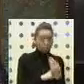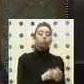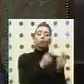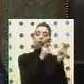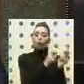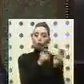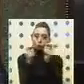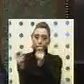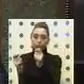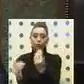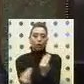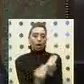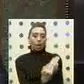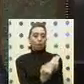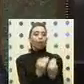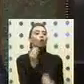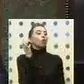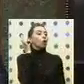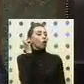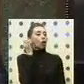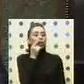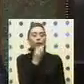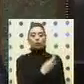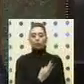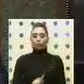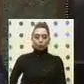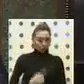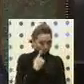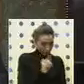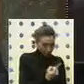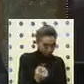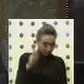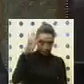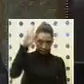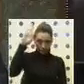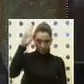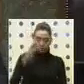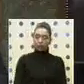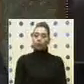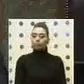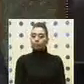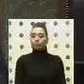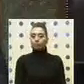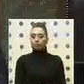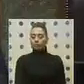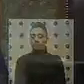solicitados por usted con la adhesión de la y los diputados que levantan la mano.